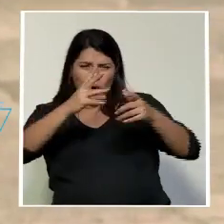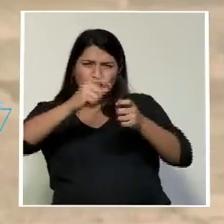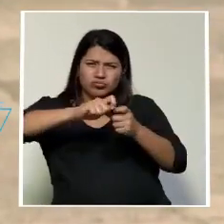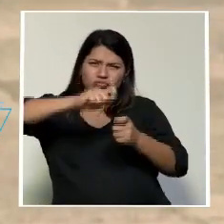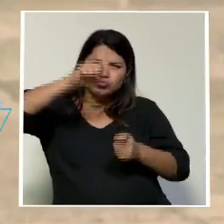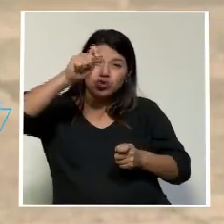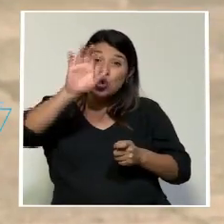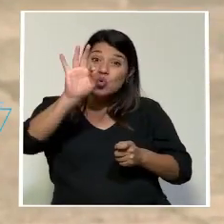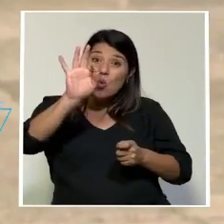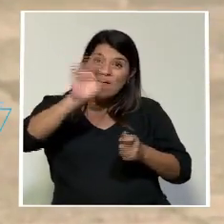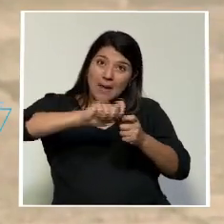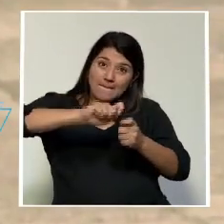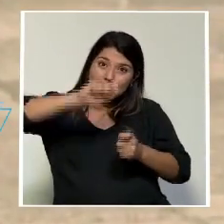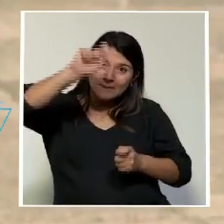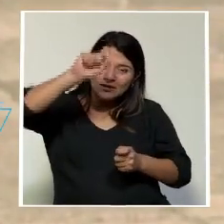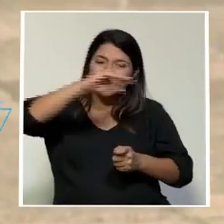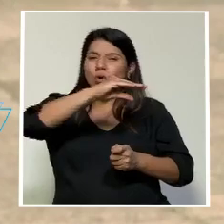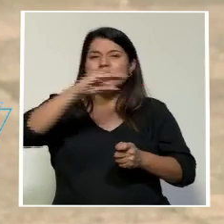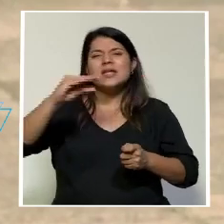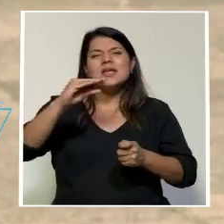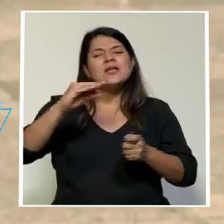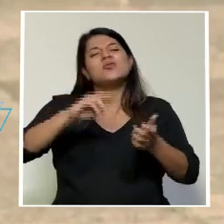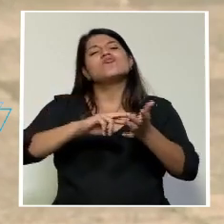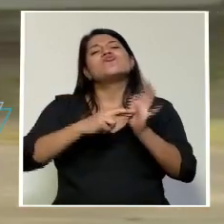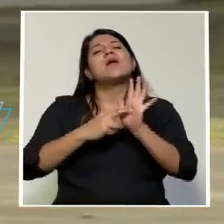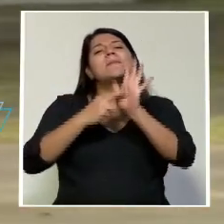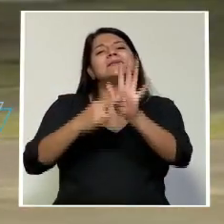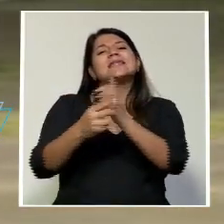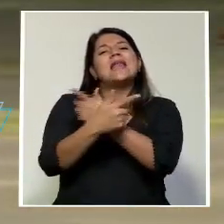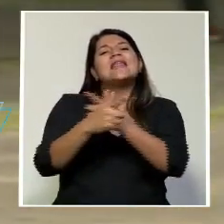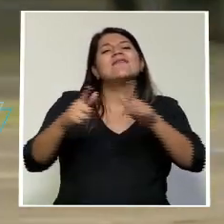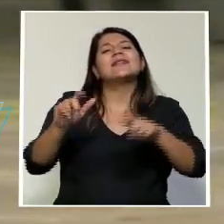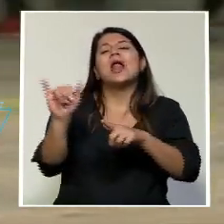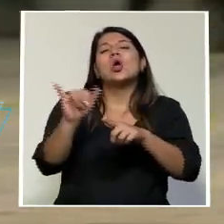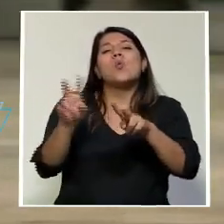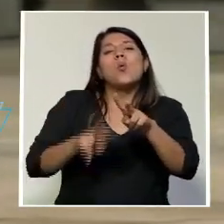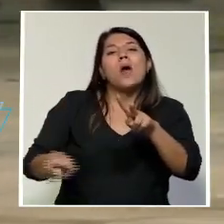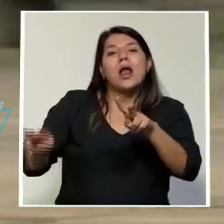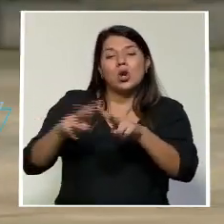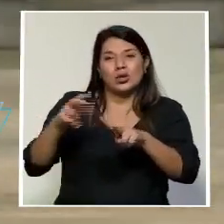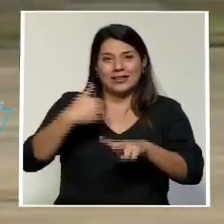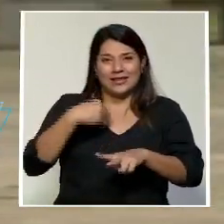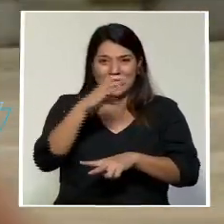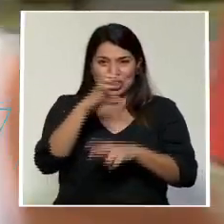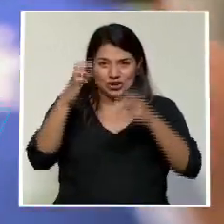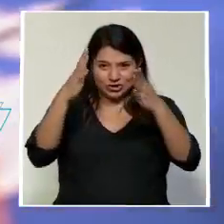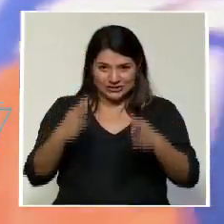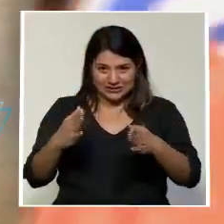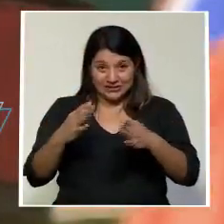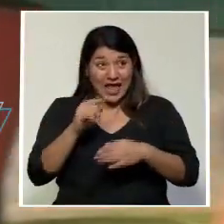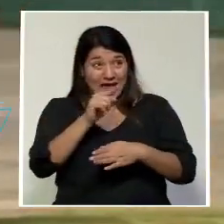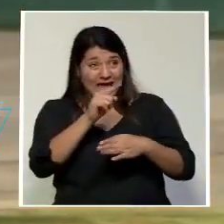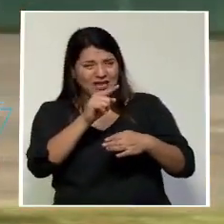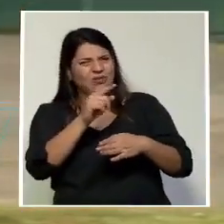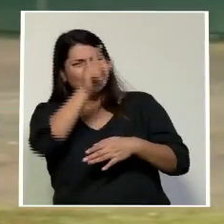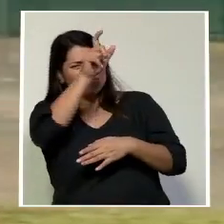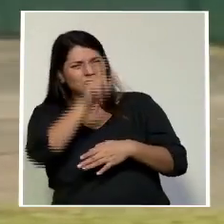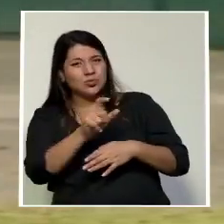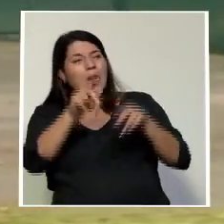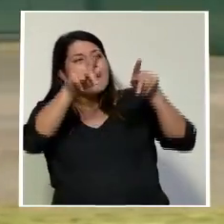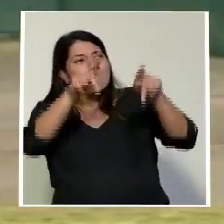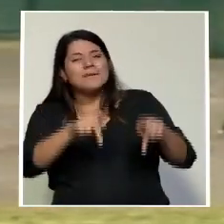9 metros y resaltará la libertad como un valor de los costarricenses. La obra tiene una figura humana en actitud de